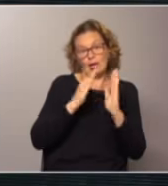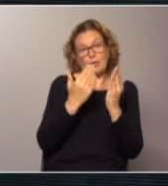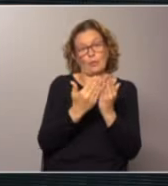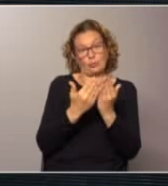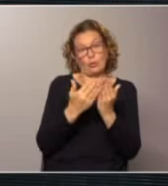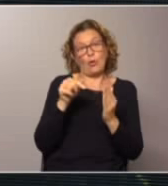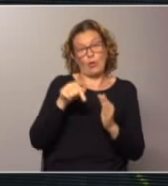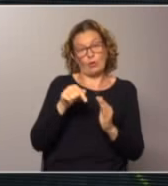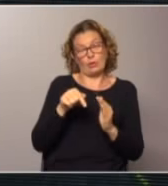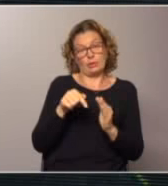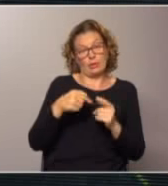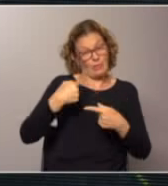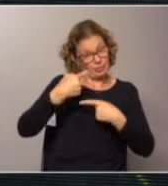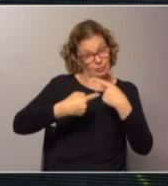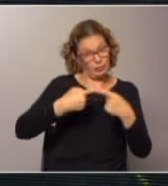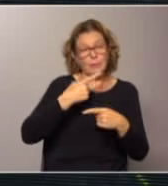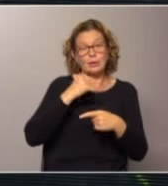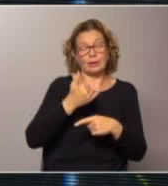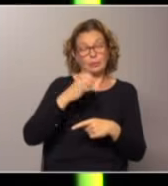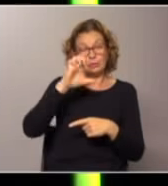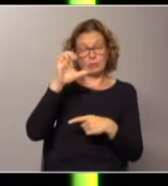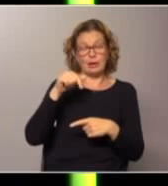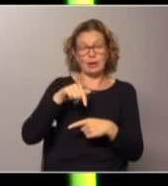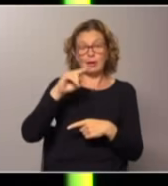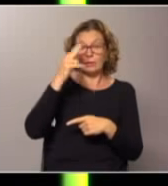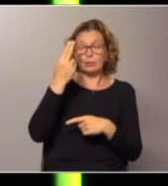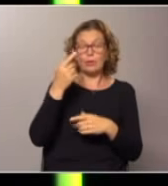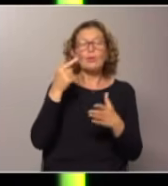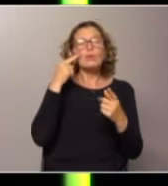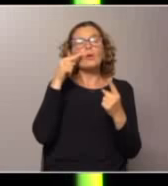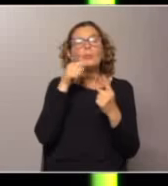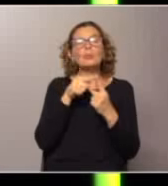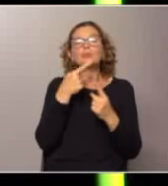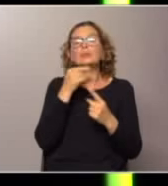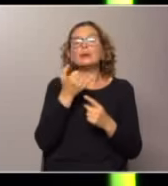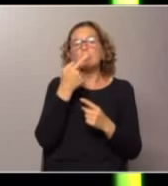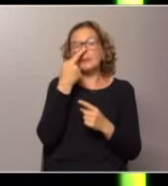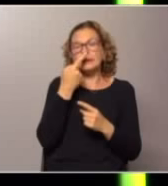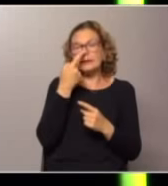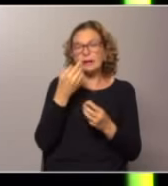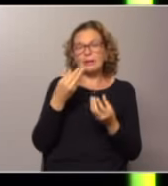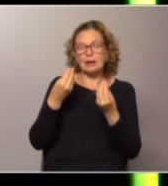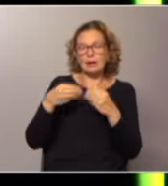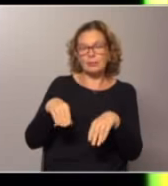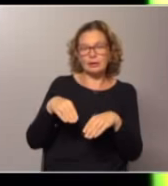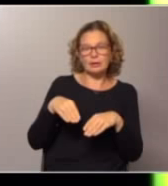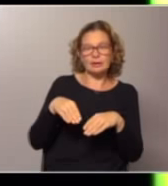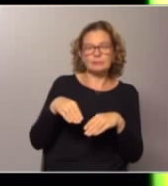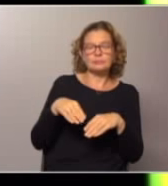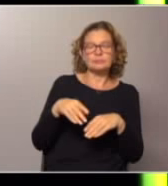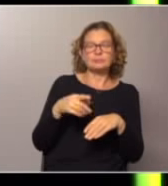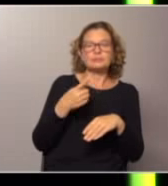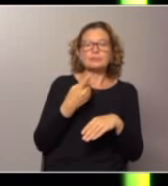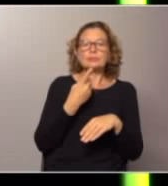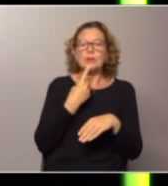incluso las más desarrolladas como europa y acá en uruguay uno de los puntos más interesantes de la pérdida de acción política en el partido